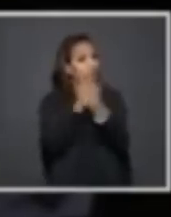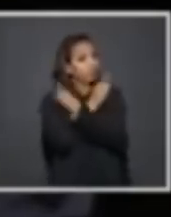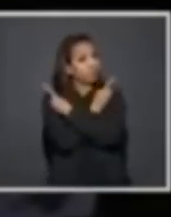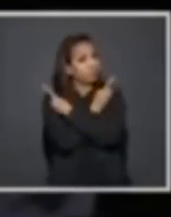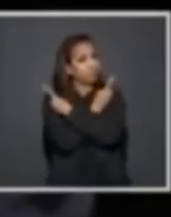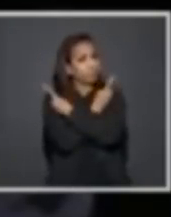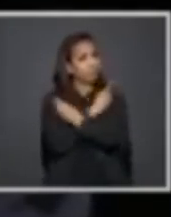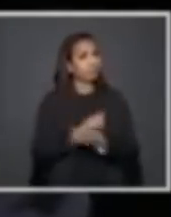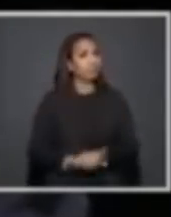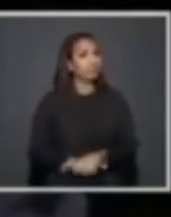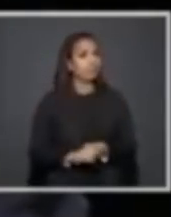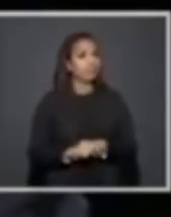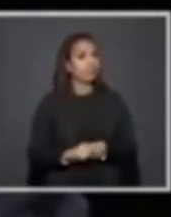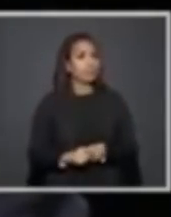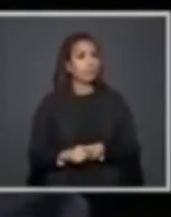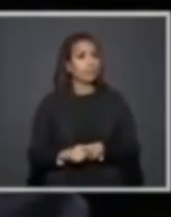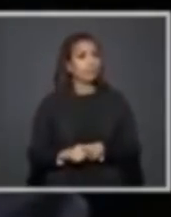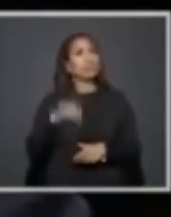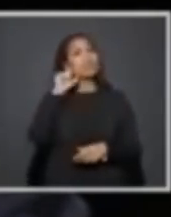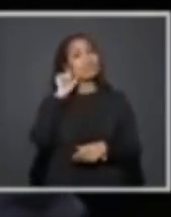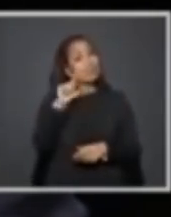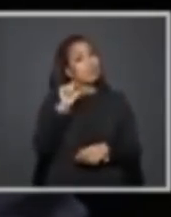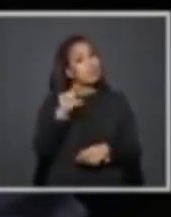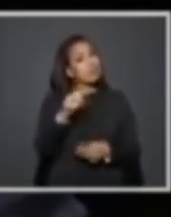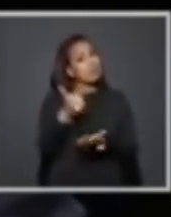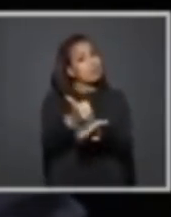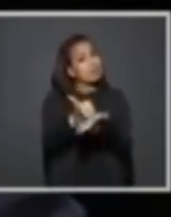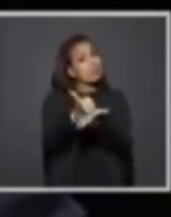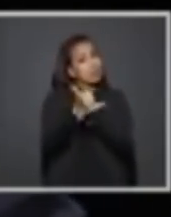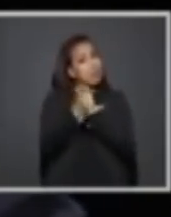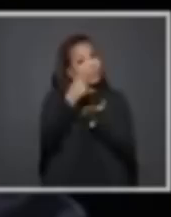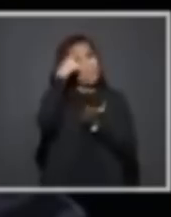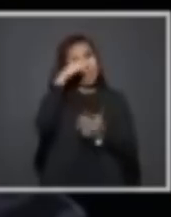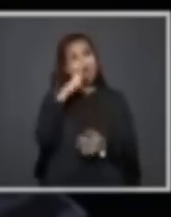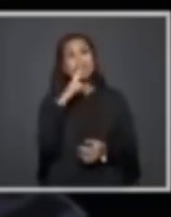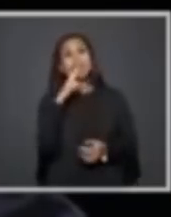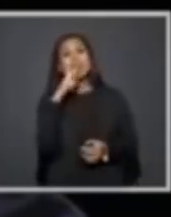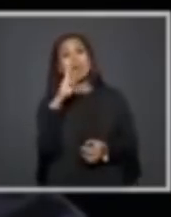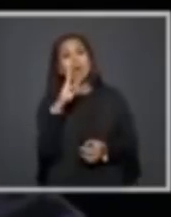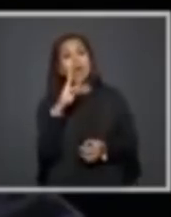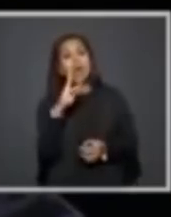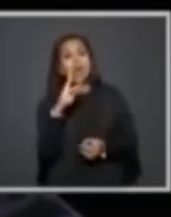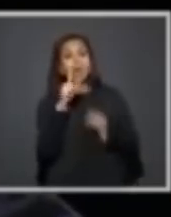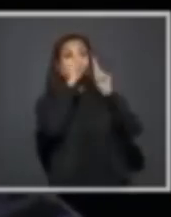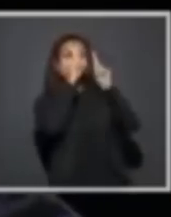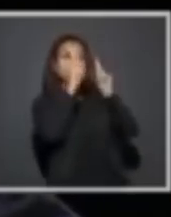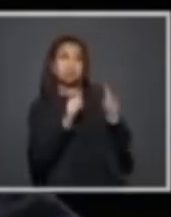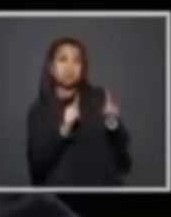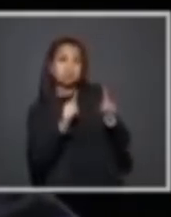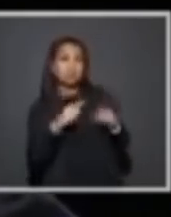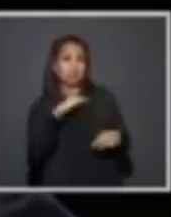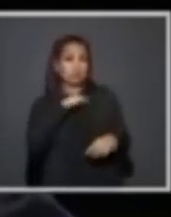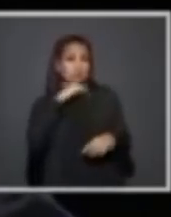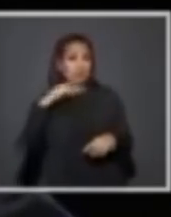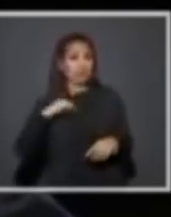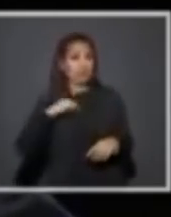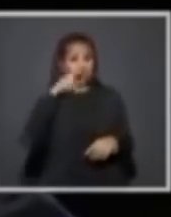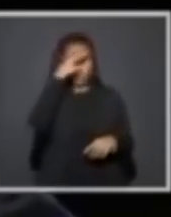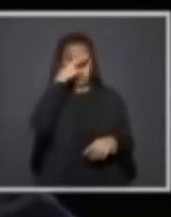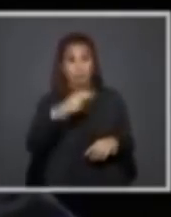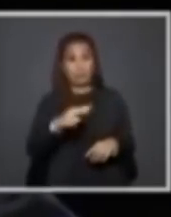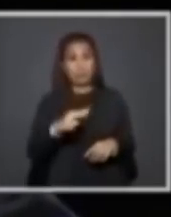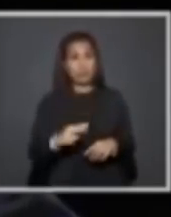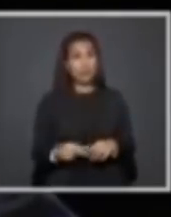cifras de aplausos y a las crónicas que salieron, tanto en el TEC de